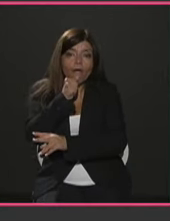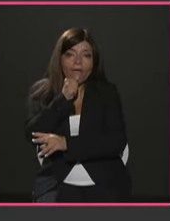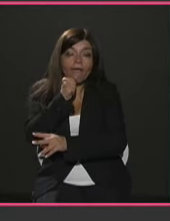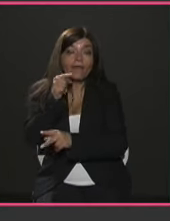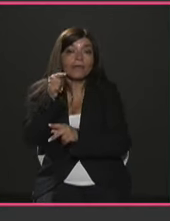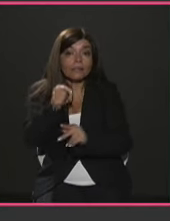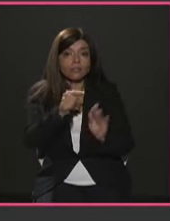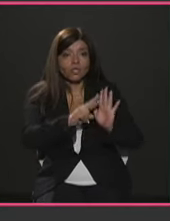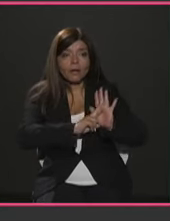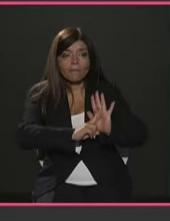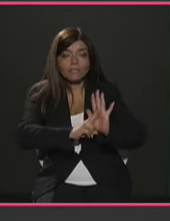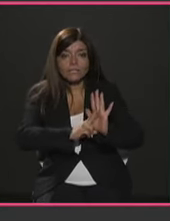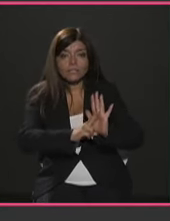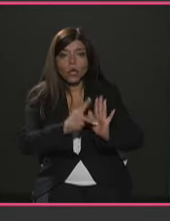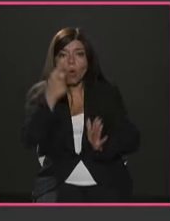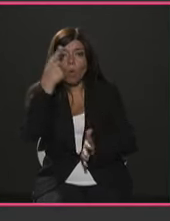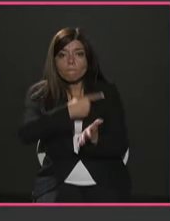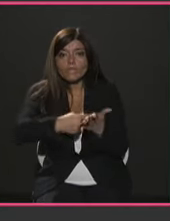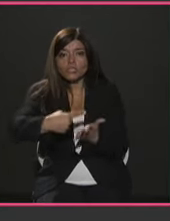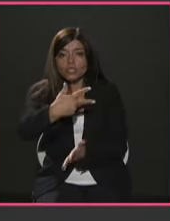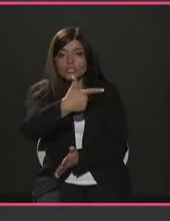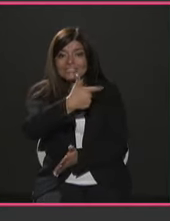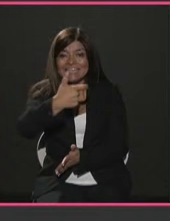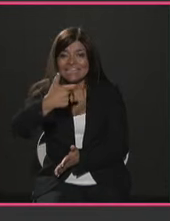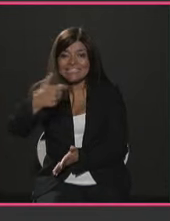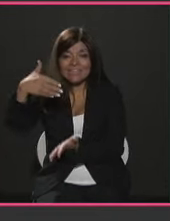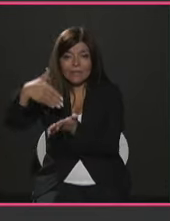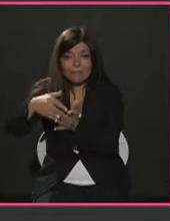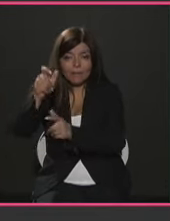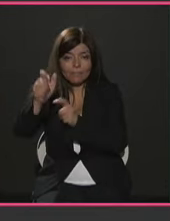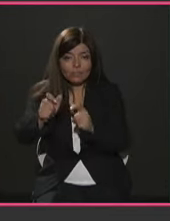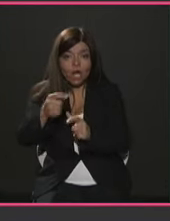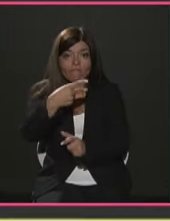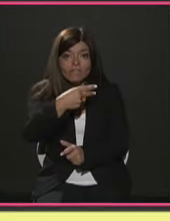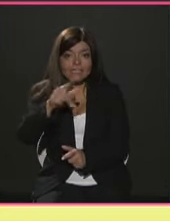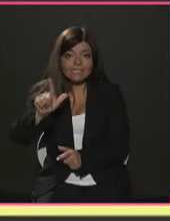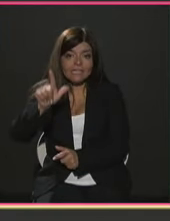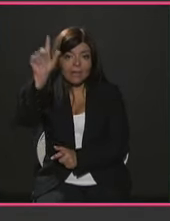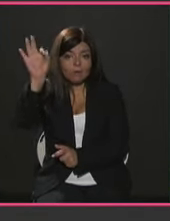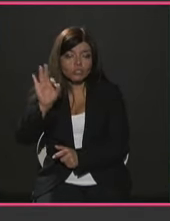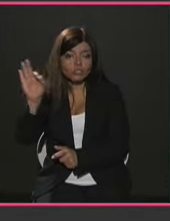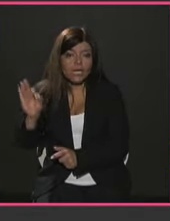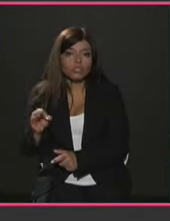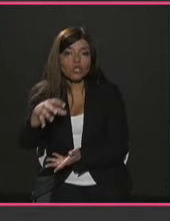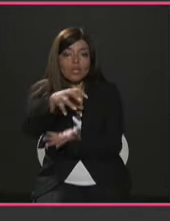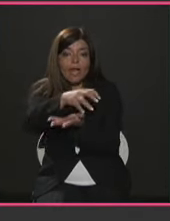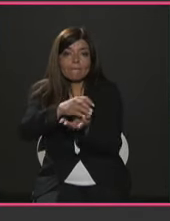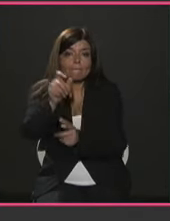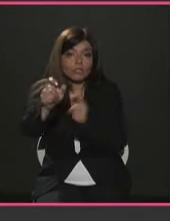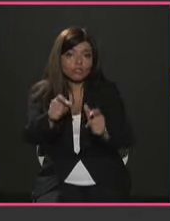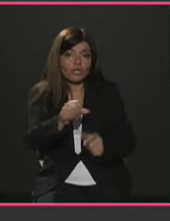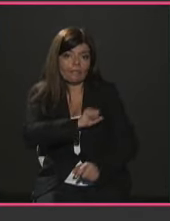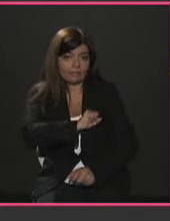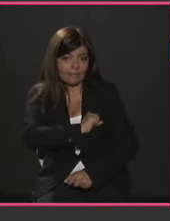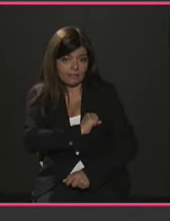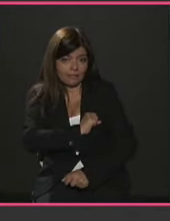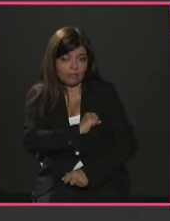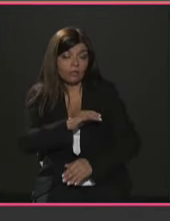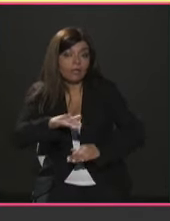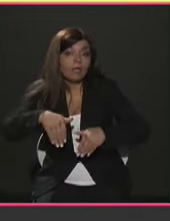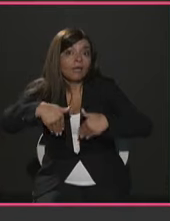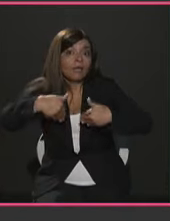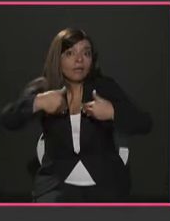representan 1700000 personas el 27 por de la población de Santiago ya entonces